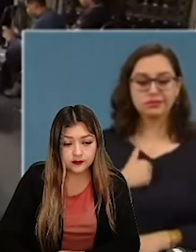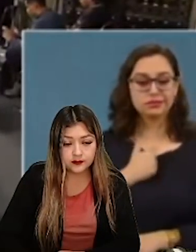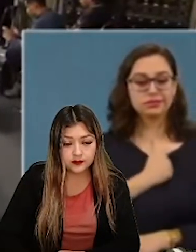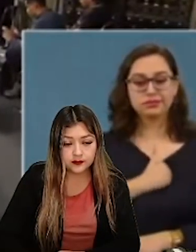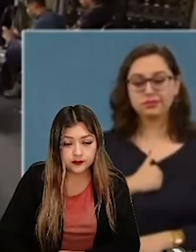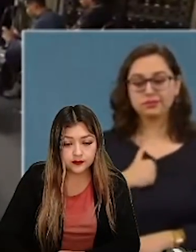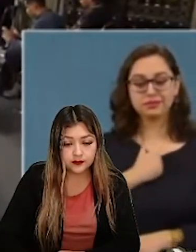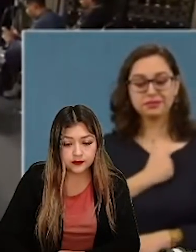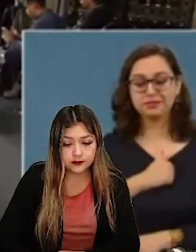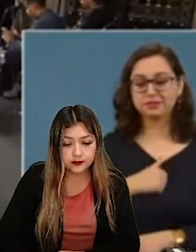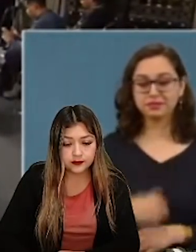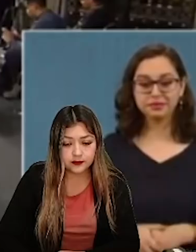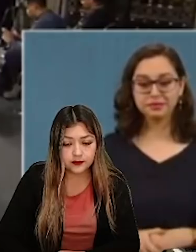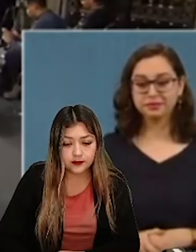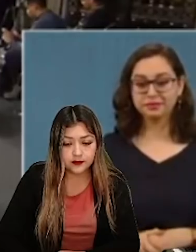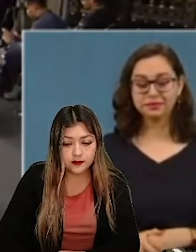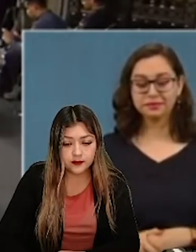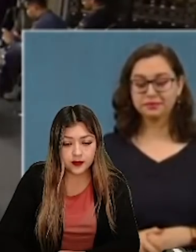Pero